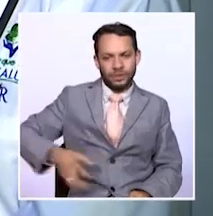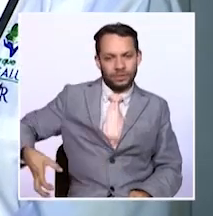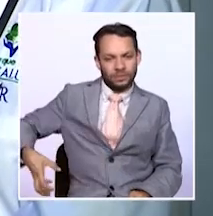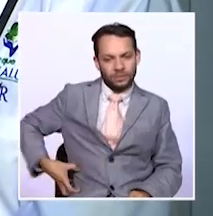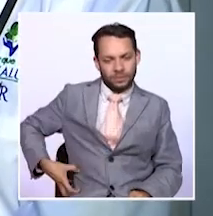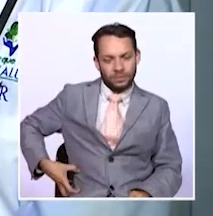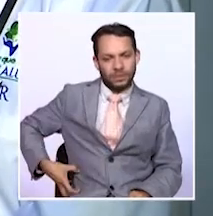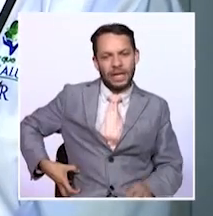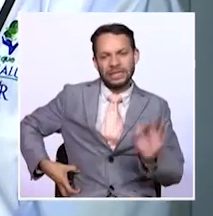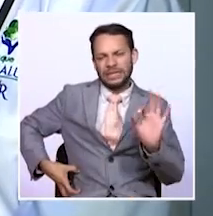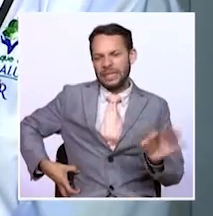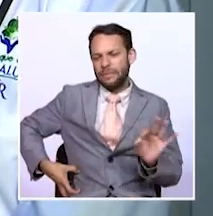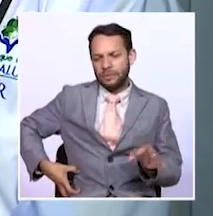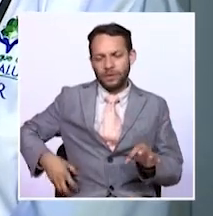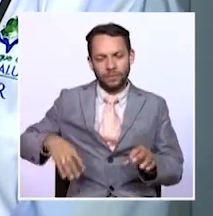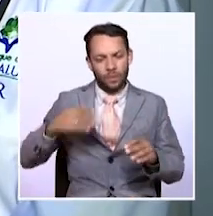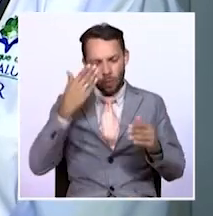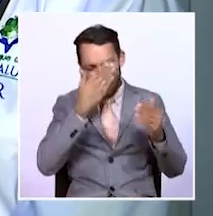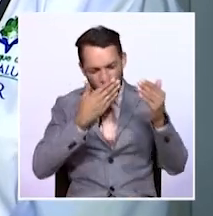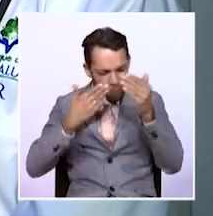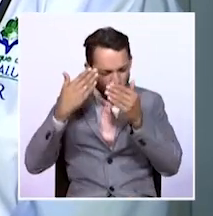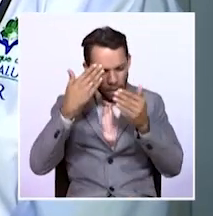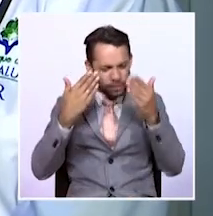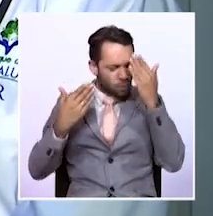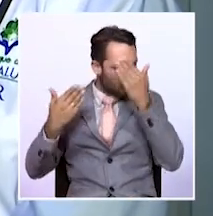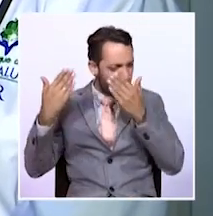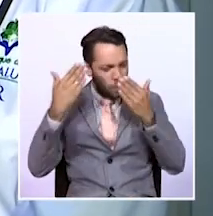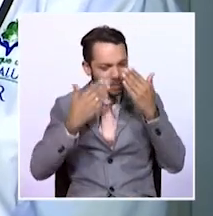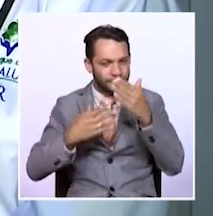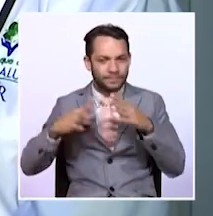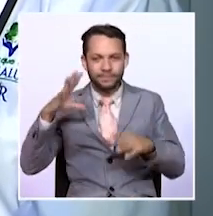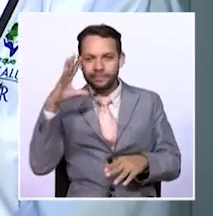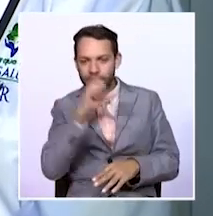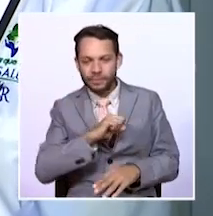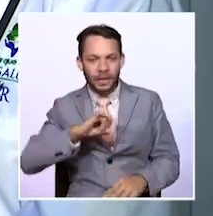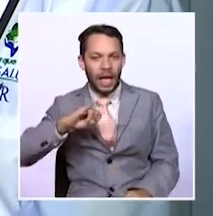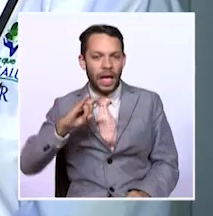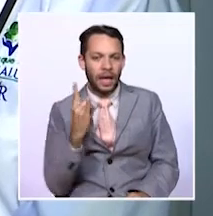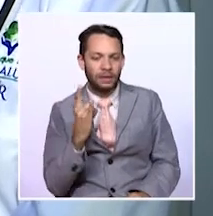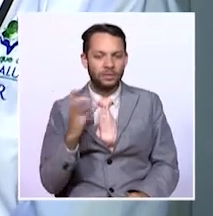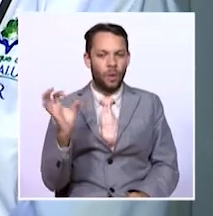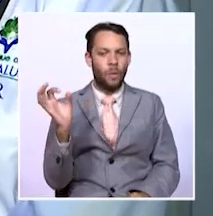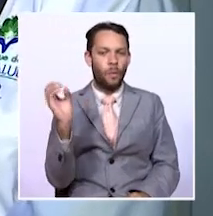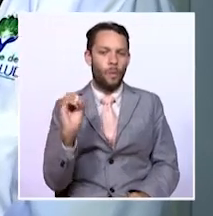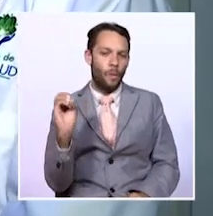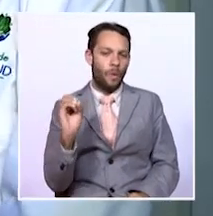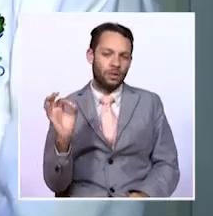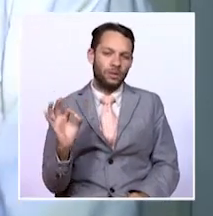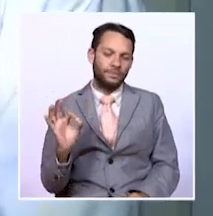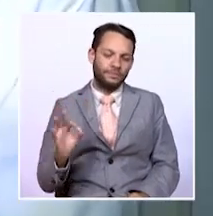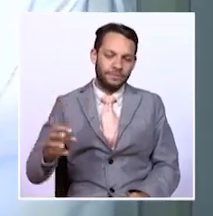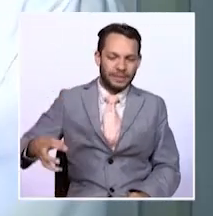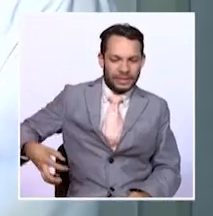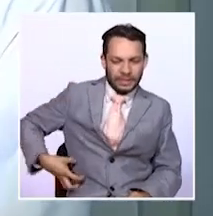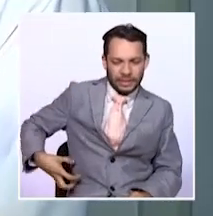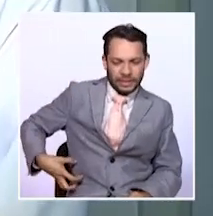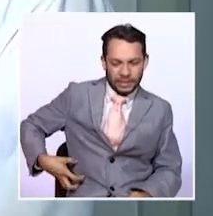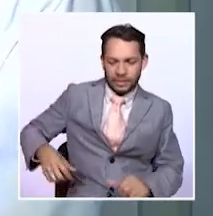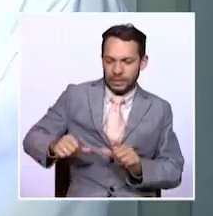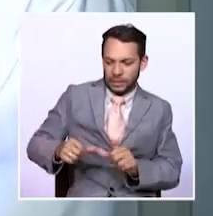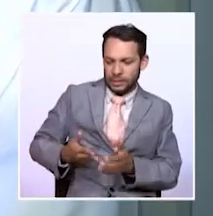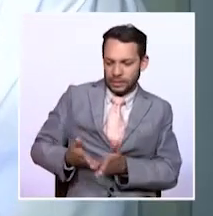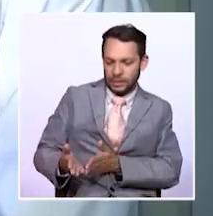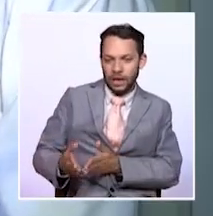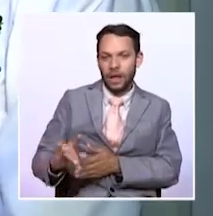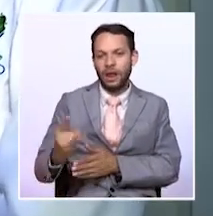y ocasionalmente, como dice el doctor Raúl, encontramos un calculito que está en el riñón, que no se ha movilizado, pero que nos